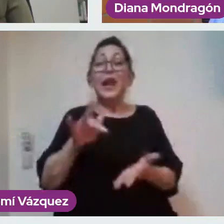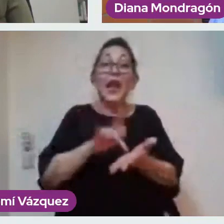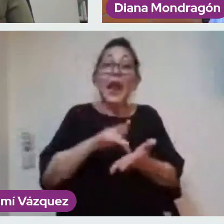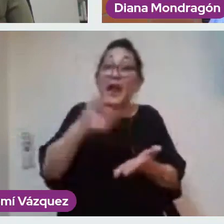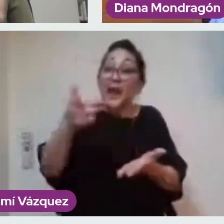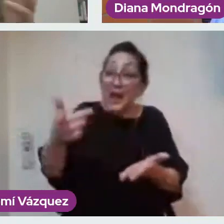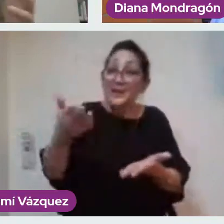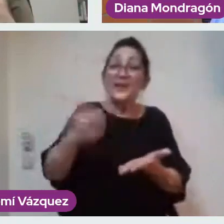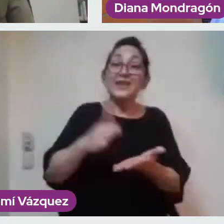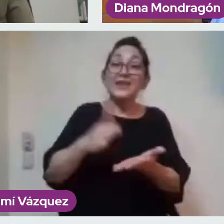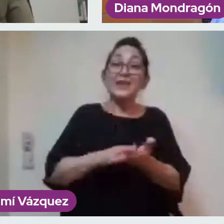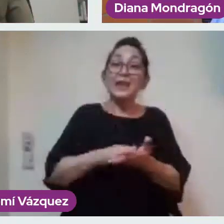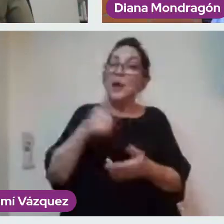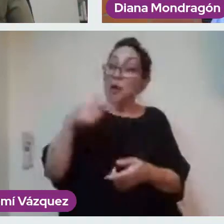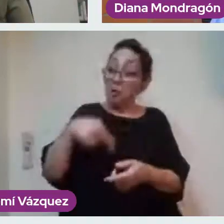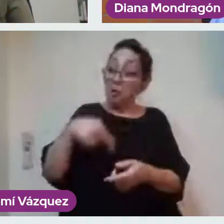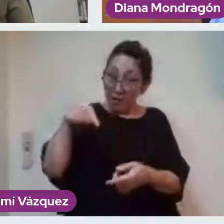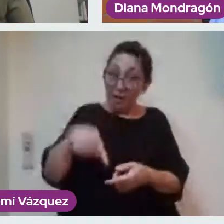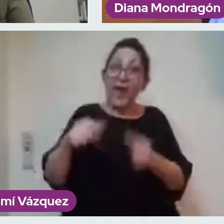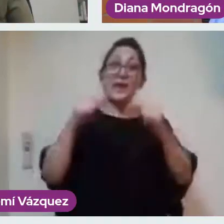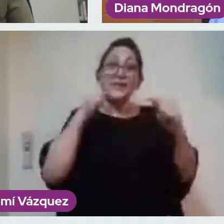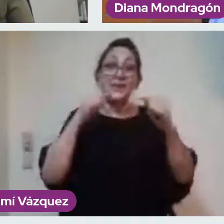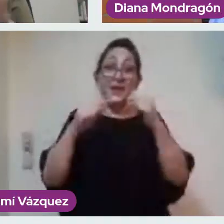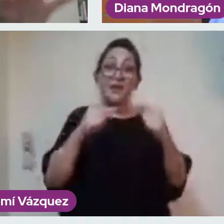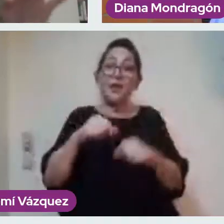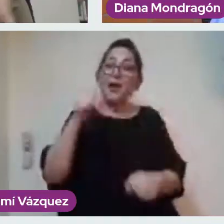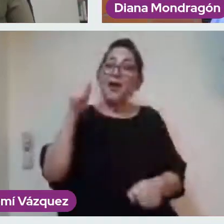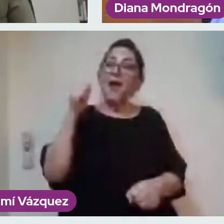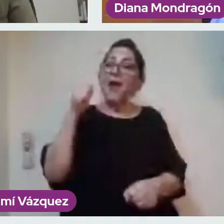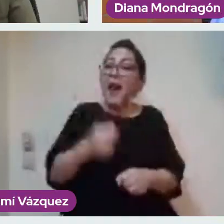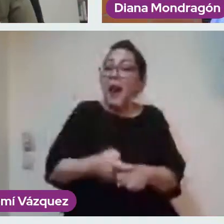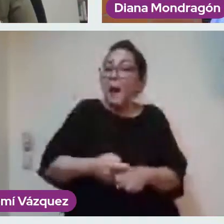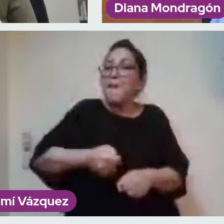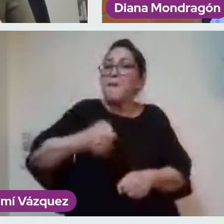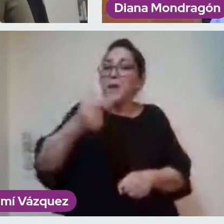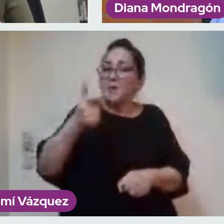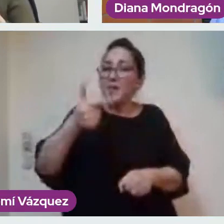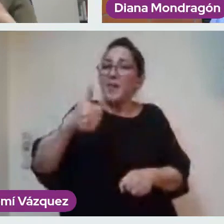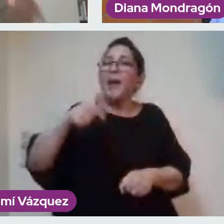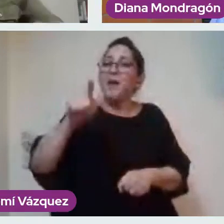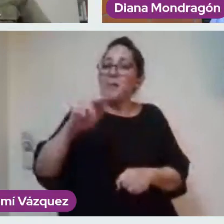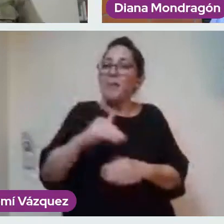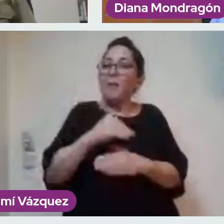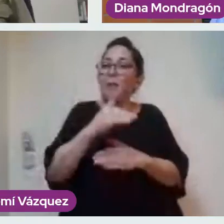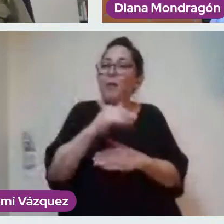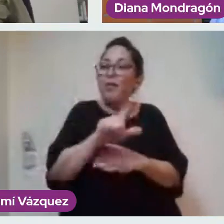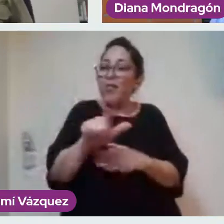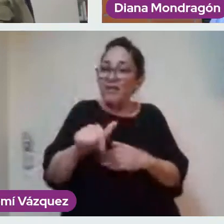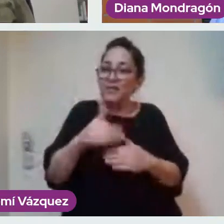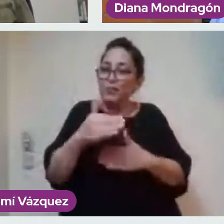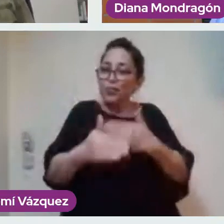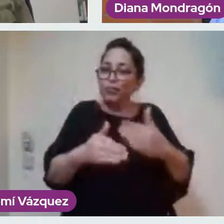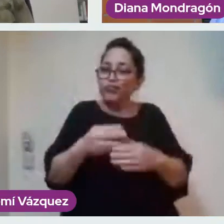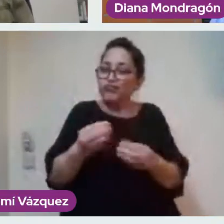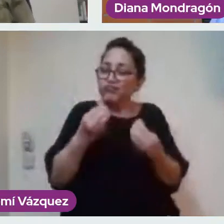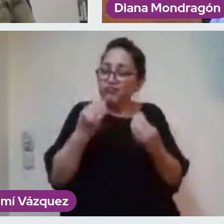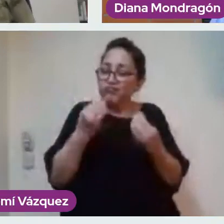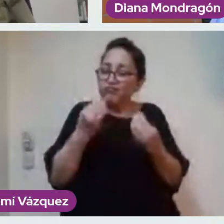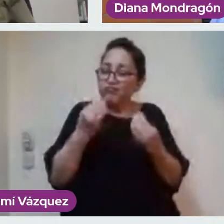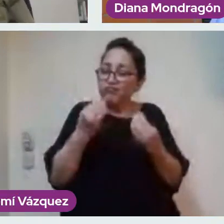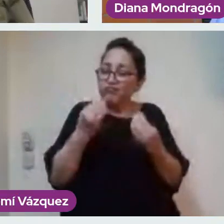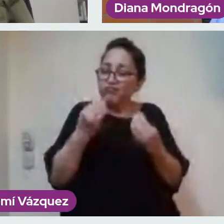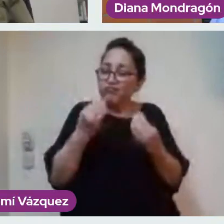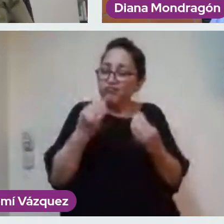Y gracias por compartirnos de verdad tu conocimiento, pues ahora sí que todo lo que has vivido